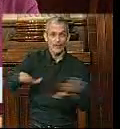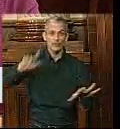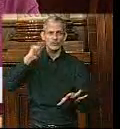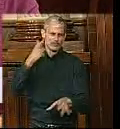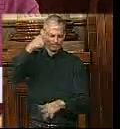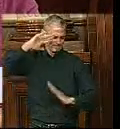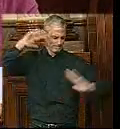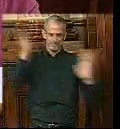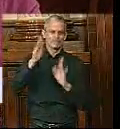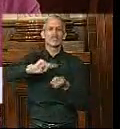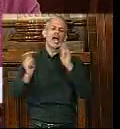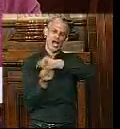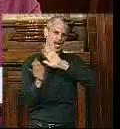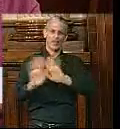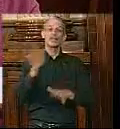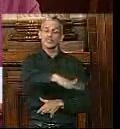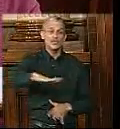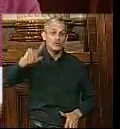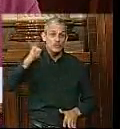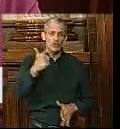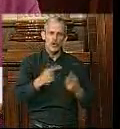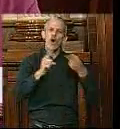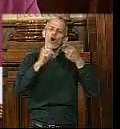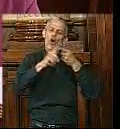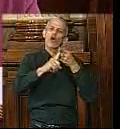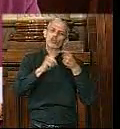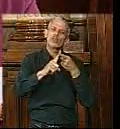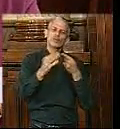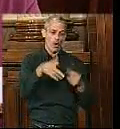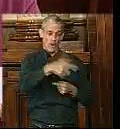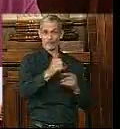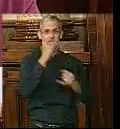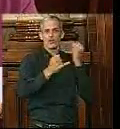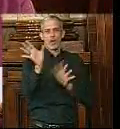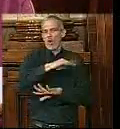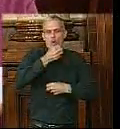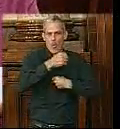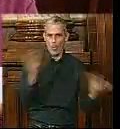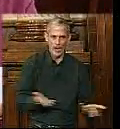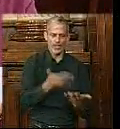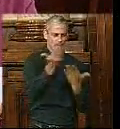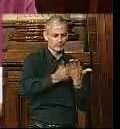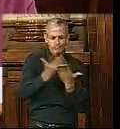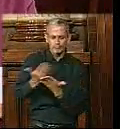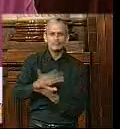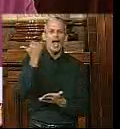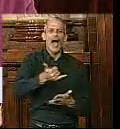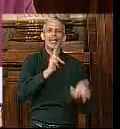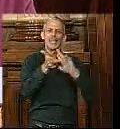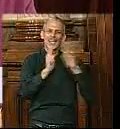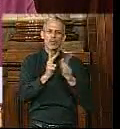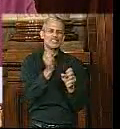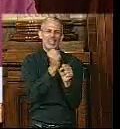que va a cambiar que los chicos sordos estén en contacto, digamos, con videolibros y con todos los materiales que tienen